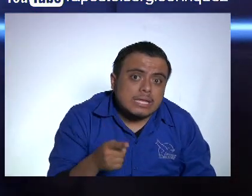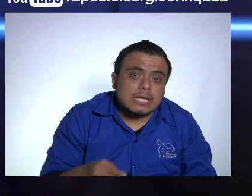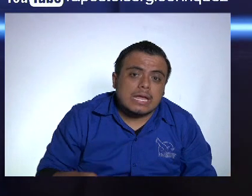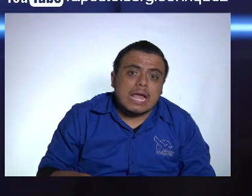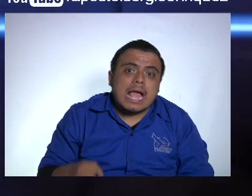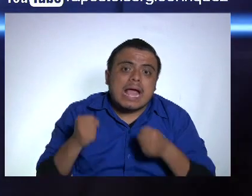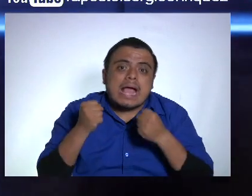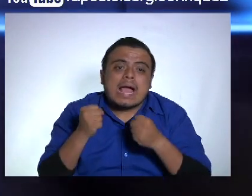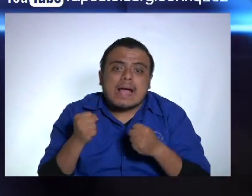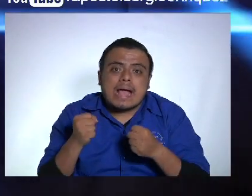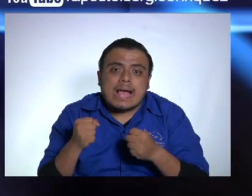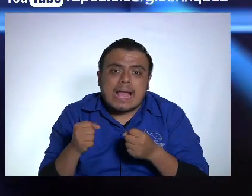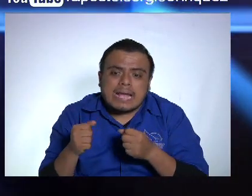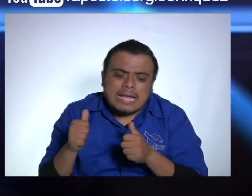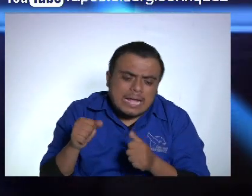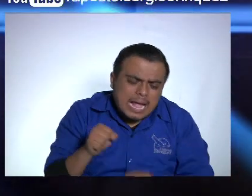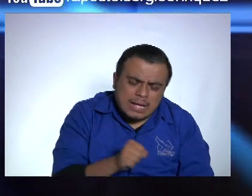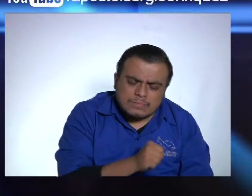porque los hijos crecen.